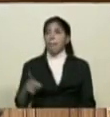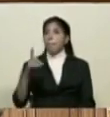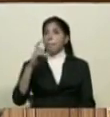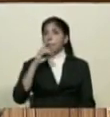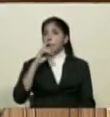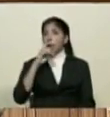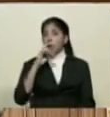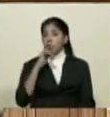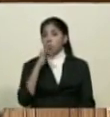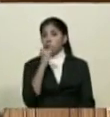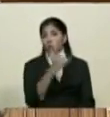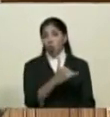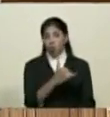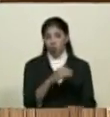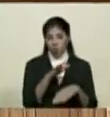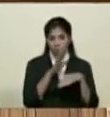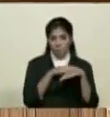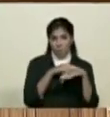Maduro, recordemos eso, ¿no?,